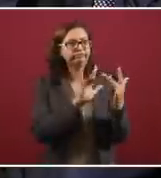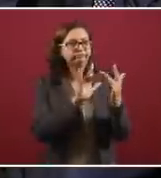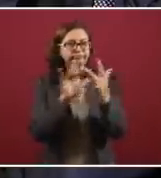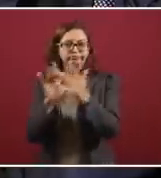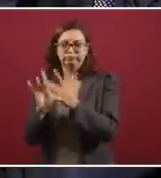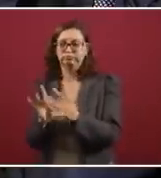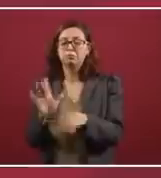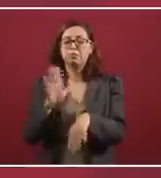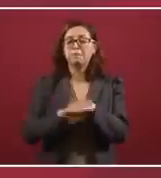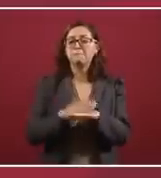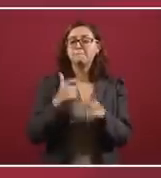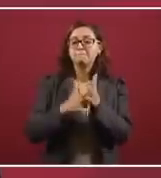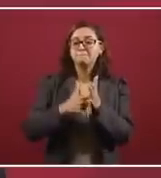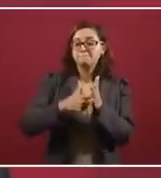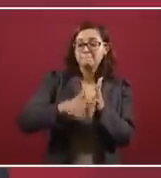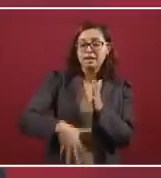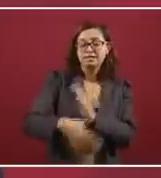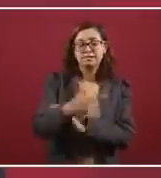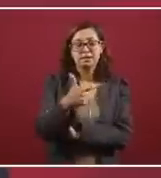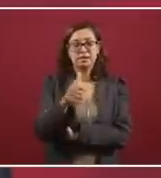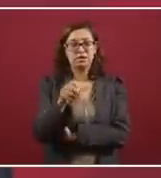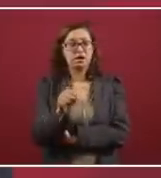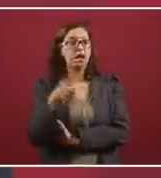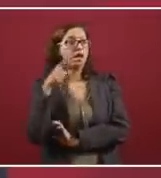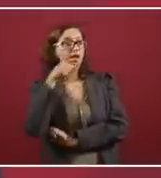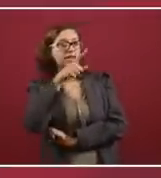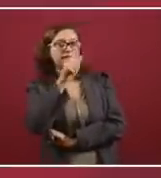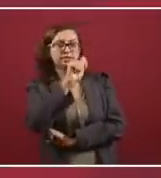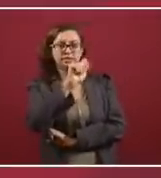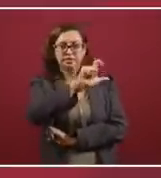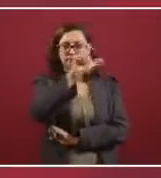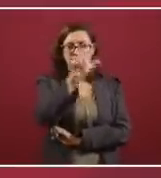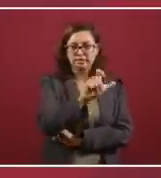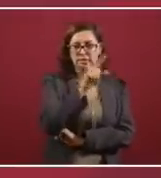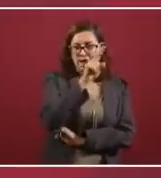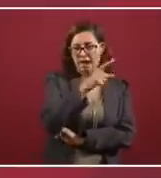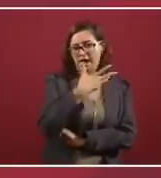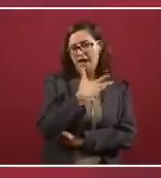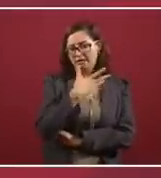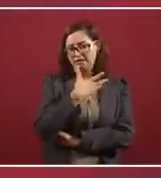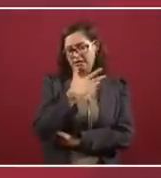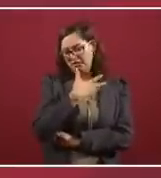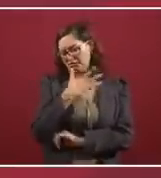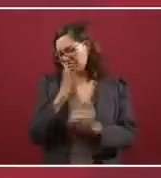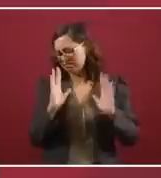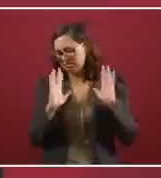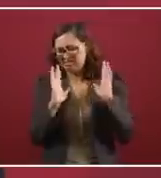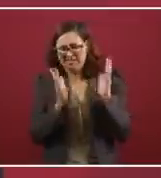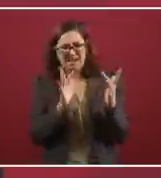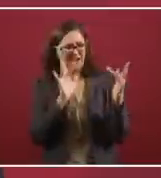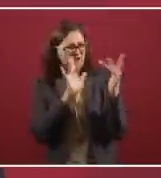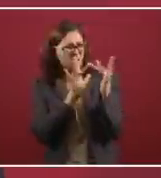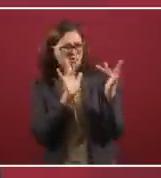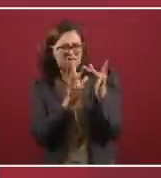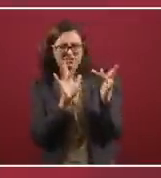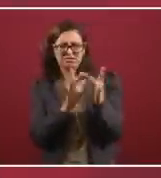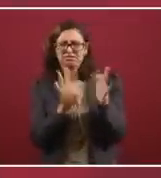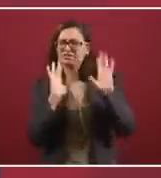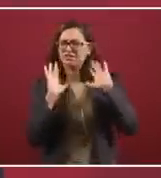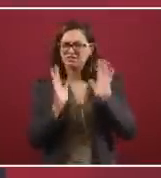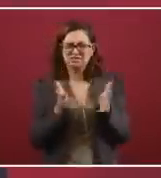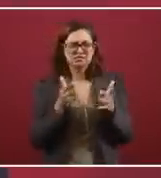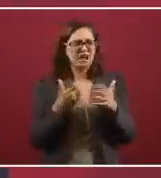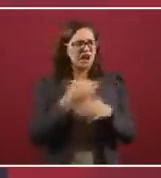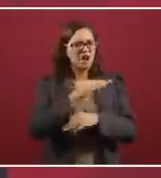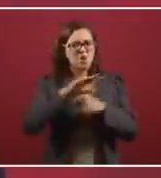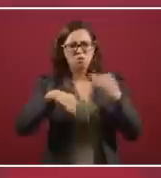gas más barato del mundo, que se tiene en Texas, donde ya tenemos las conexiones, México tiene las interconexiones y los gasoductos